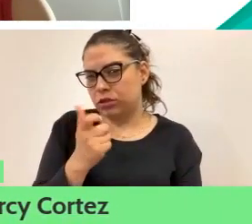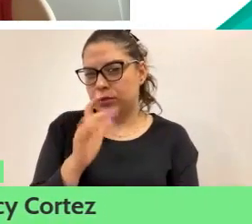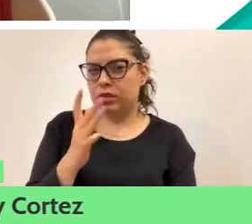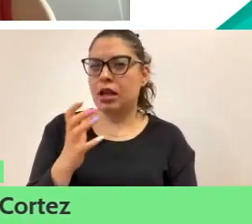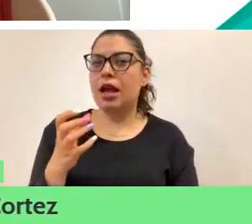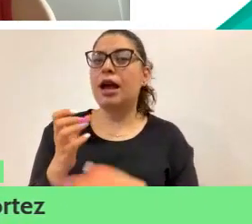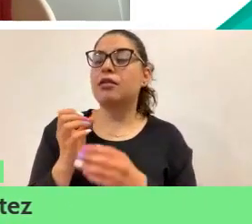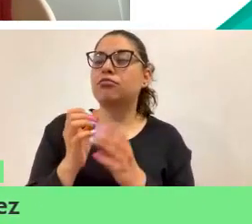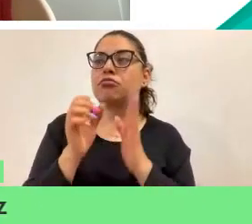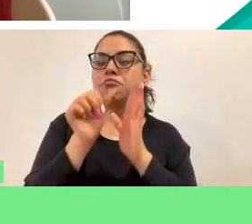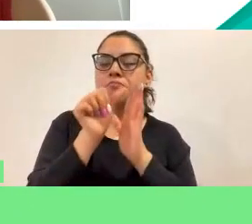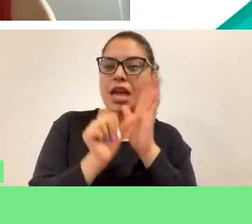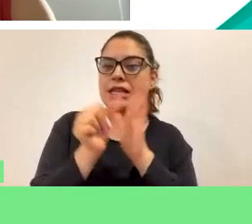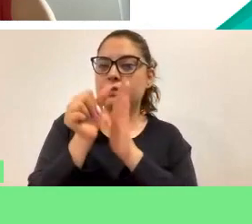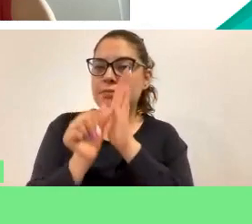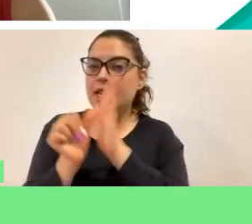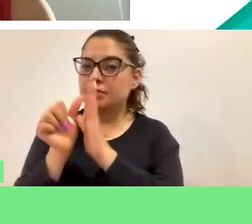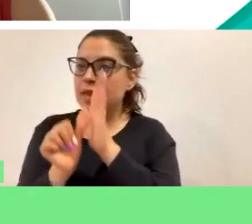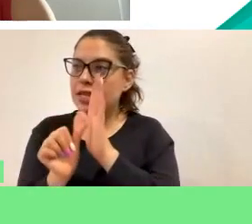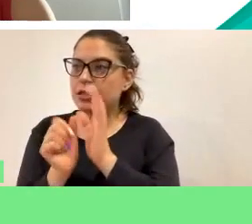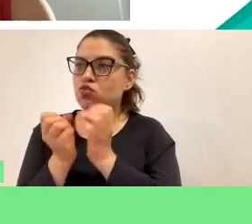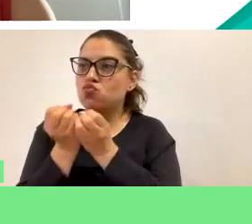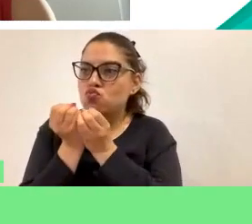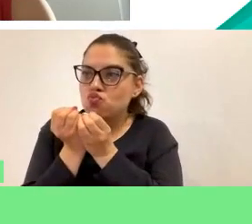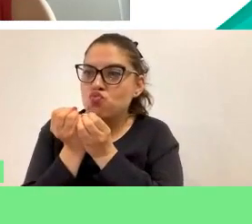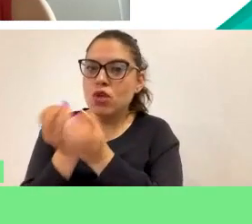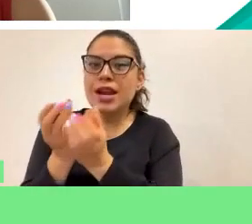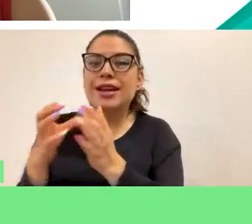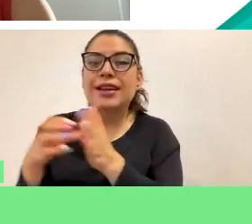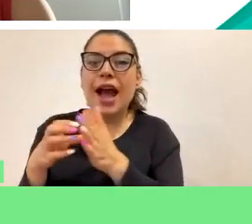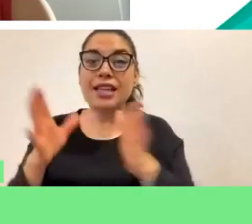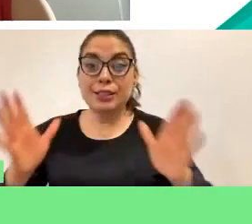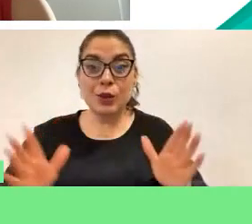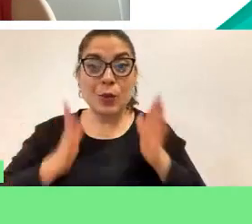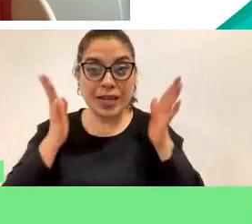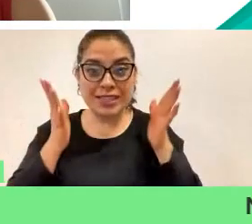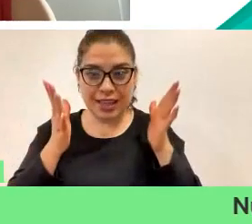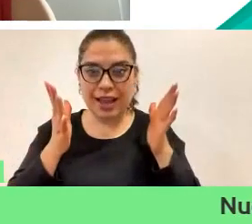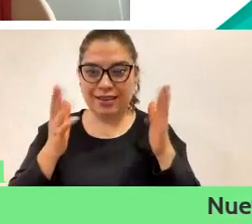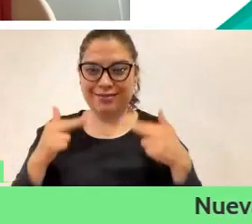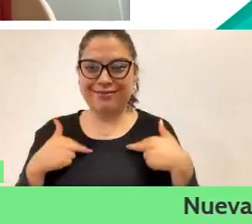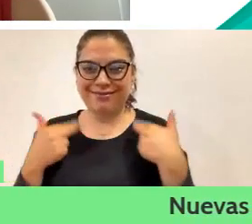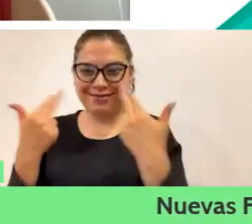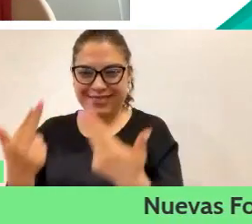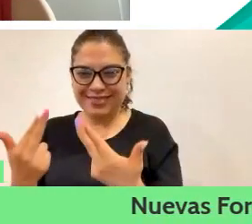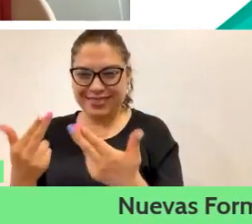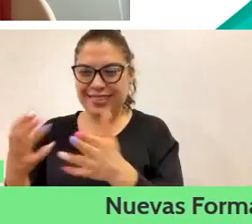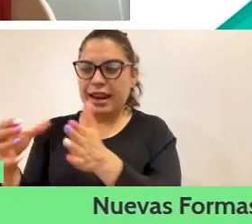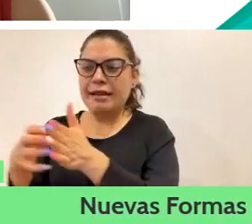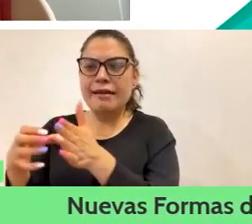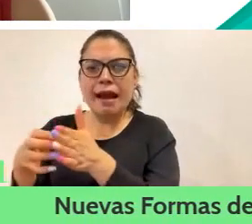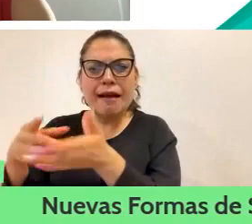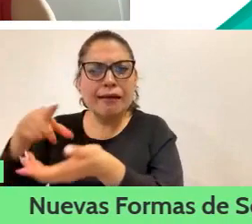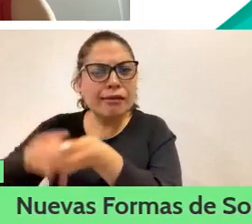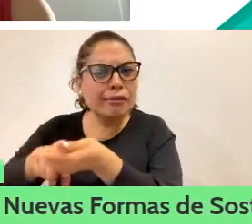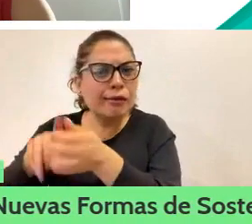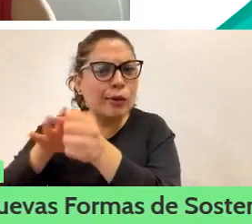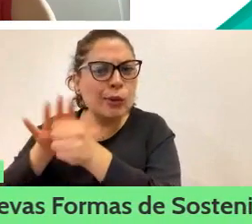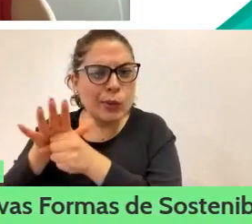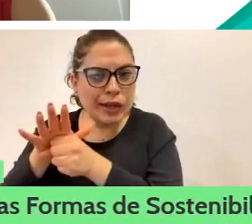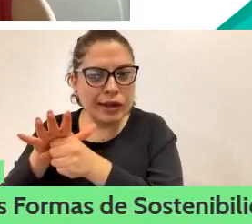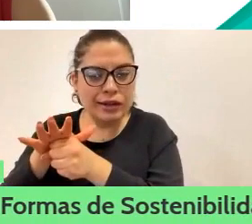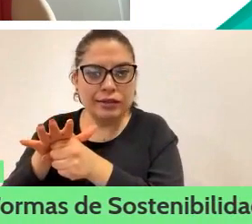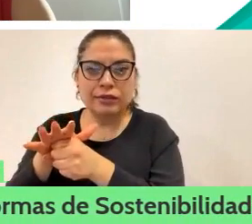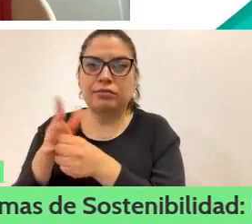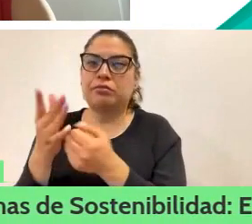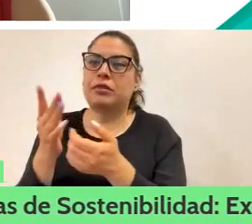sorpresa. Y esa caja está llena con productos muy diferentes, todos de nuestra parte de comercio justo, que son